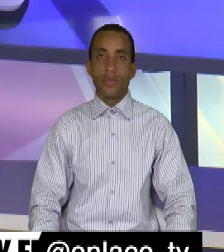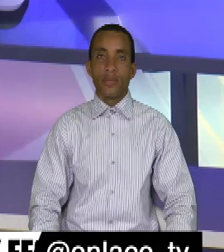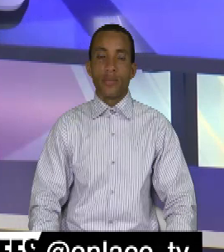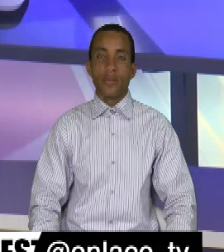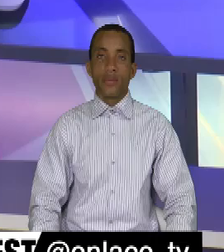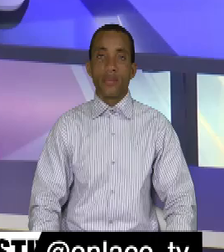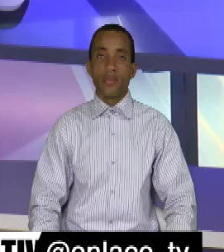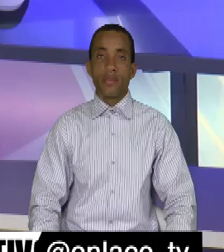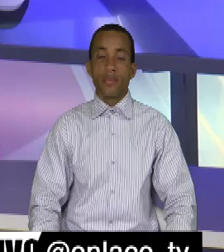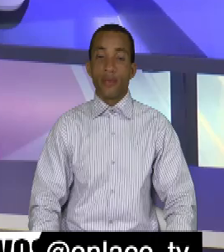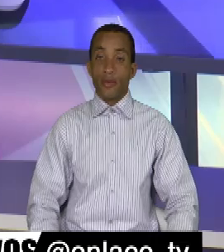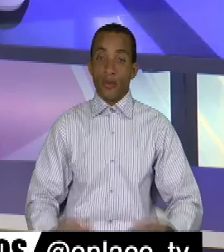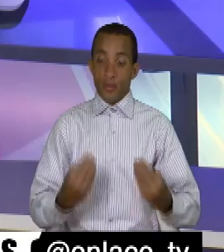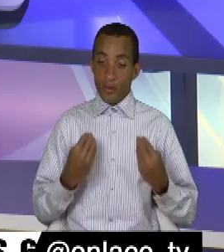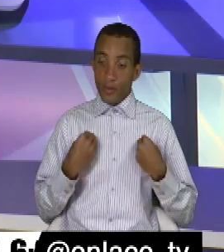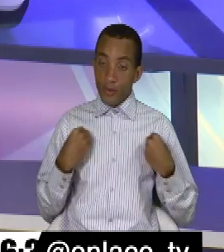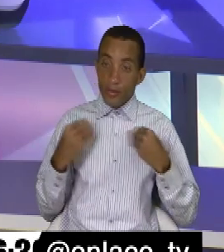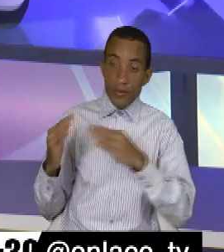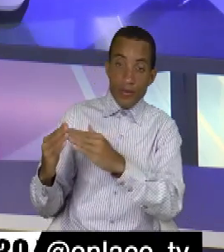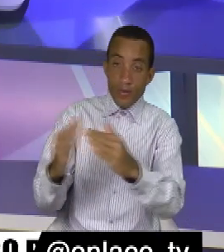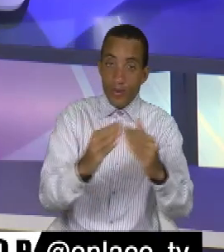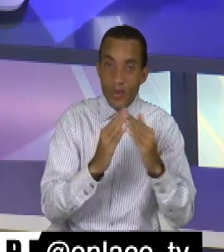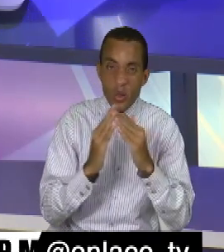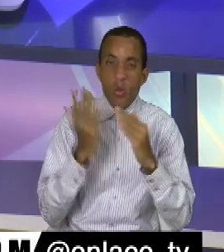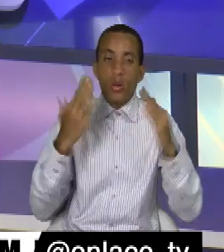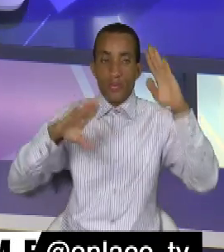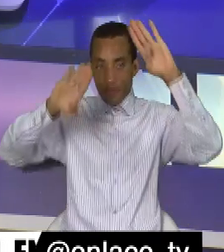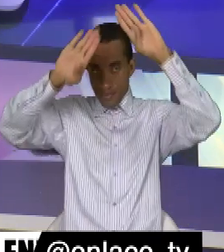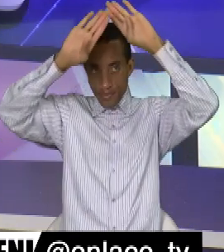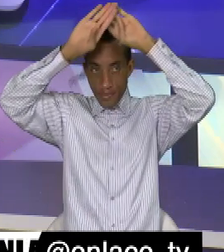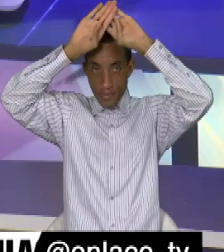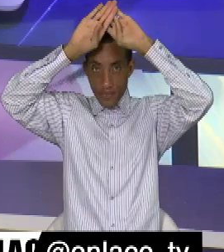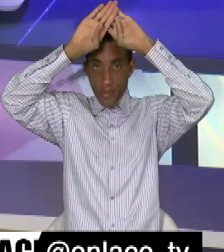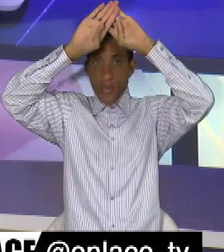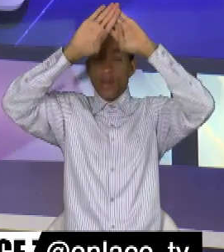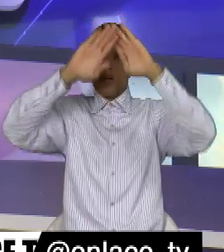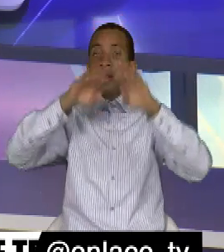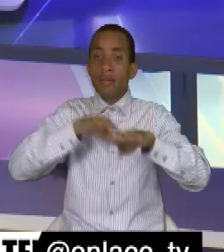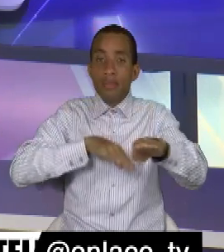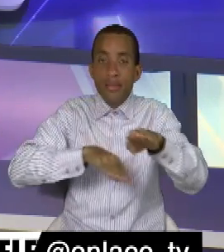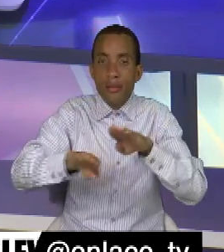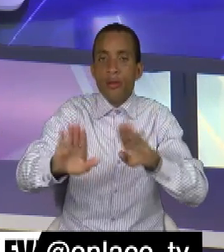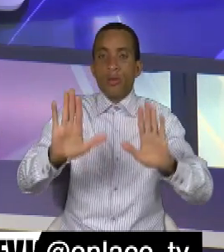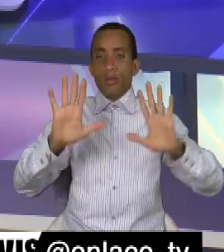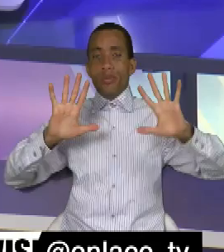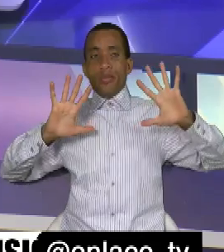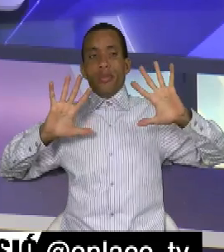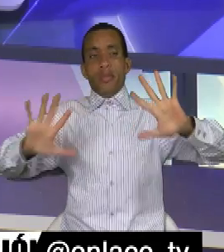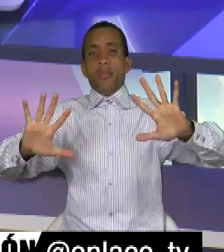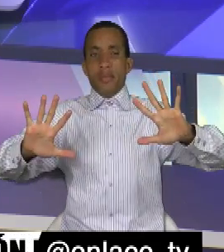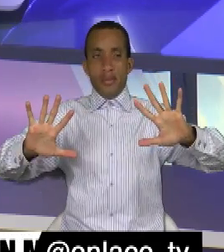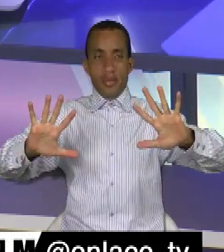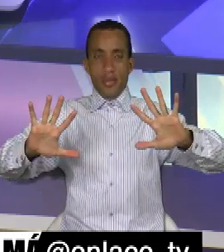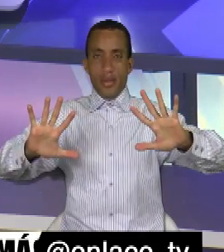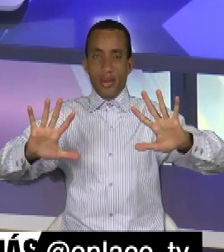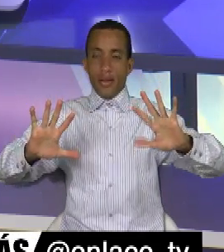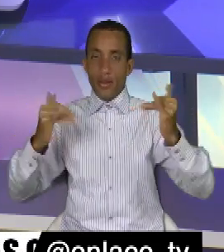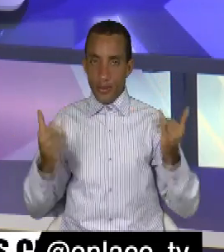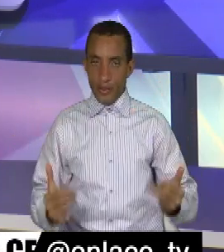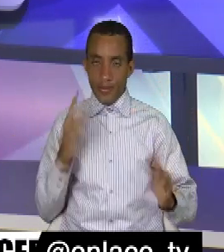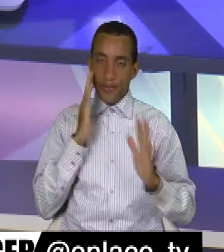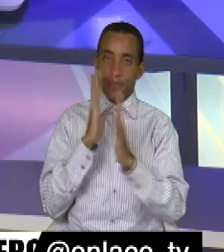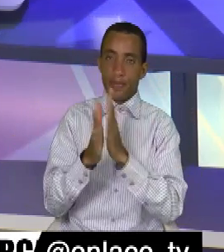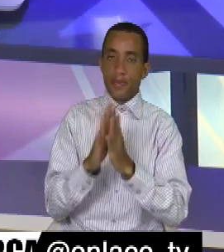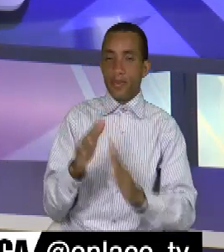los habitantes del corregimiento del centro bloquean en este momento una vía porque piden inclusión laboral. Tenemos más detalles en el lugar de la información con Pedro Severich.